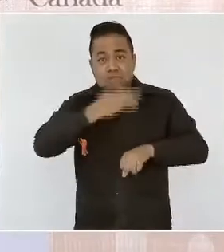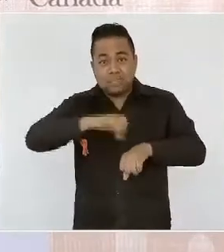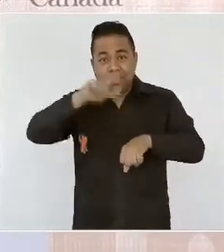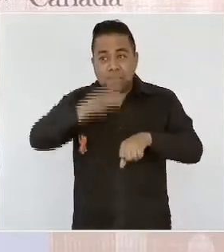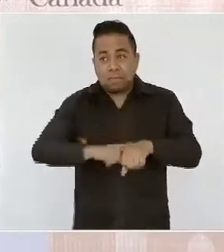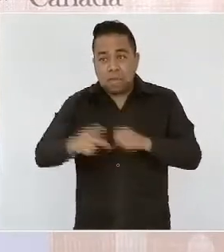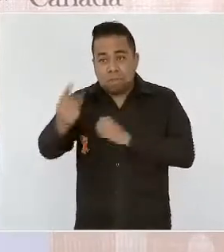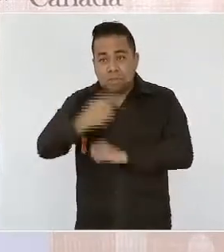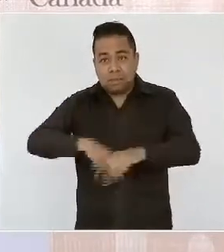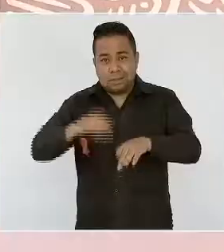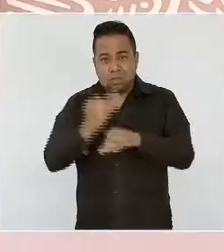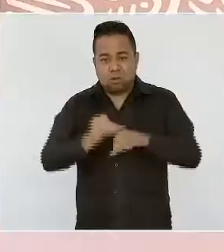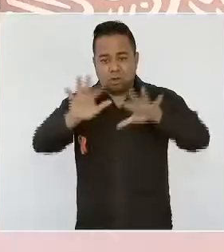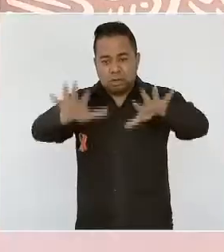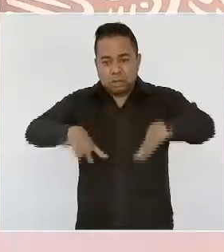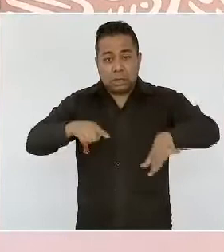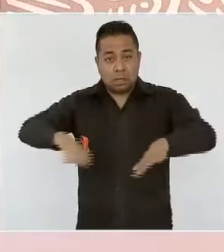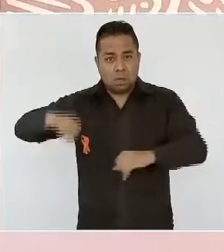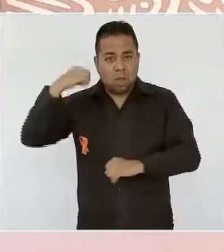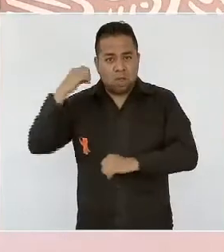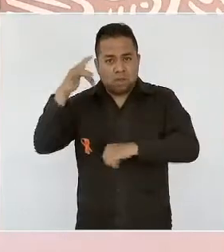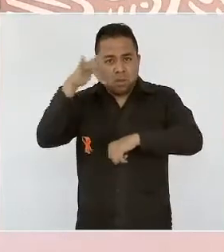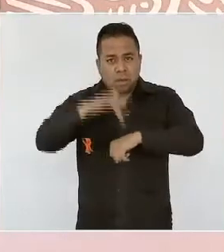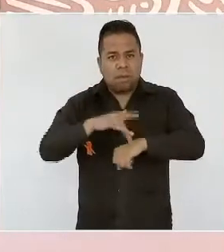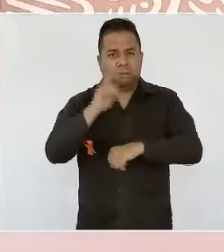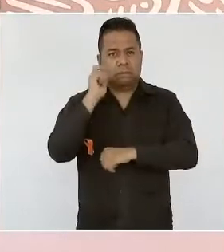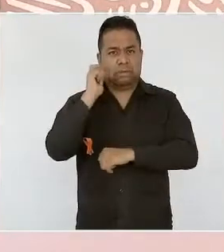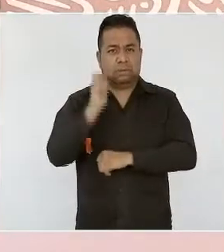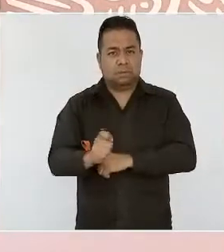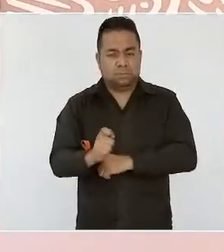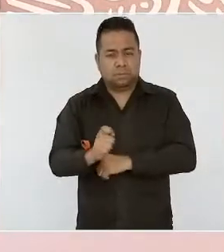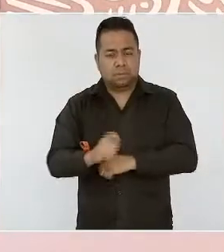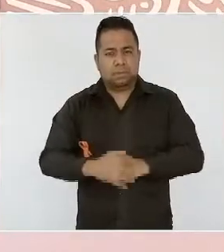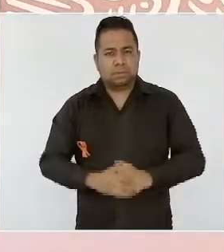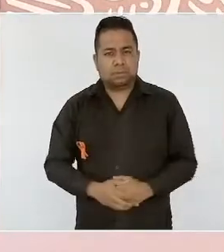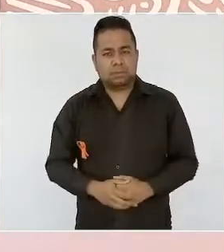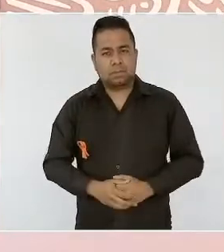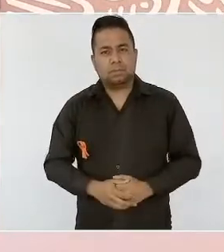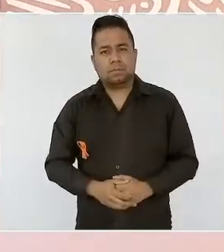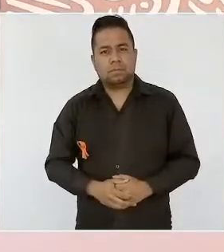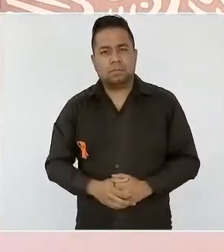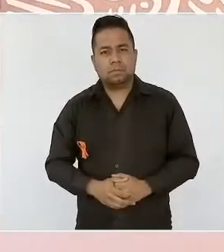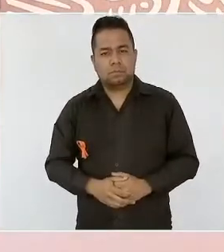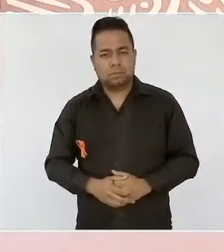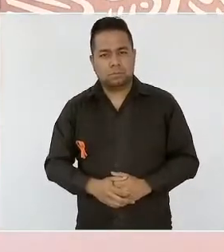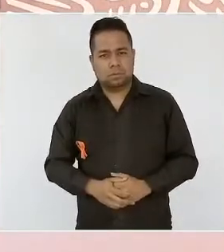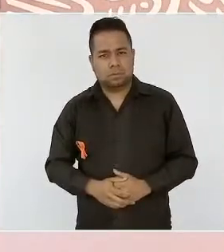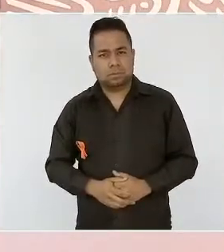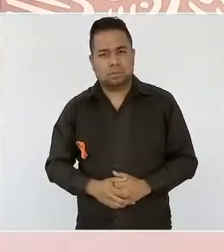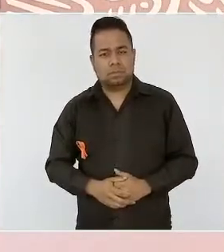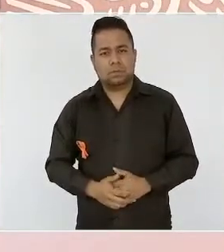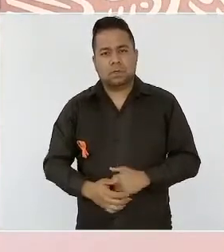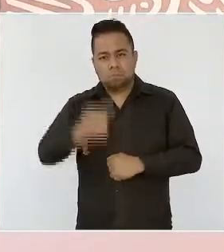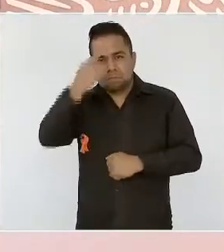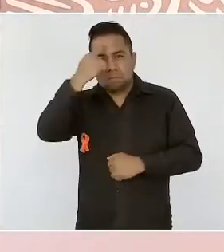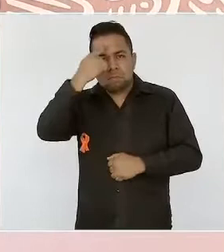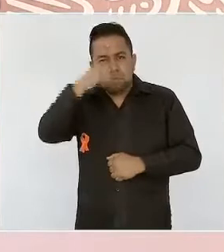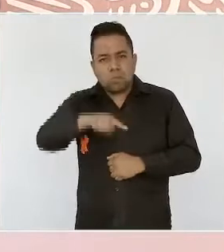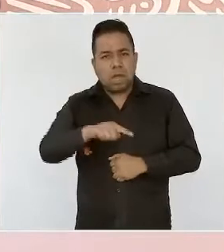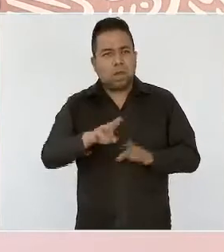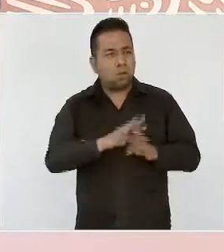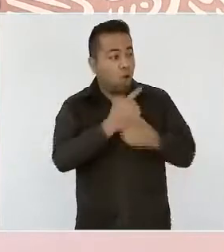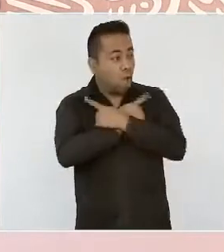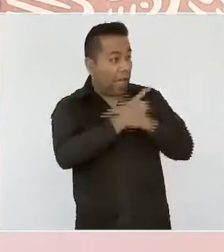y en esta ocasión a Oaxaca, es precisamente para no adquirir buenos